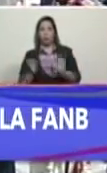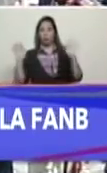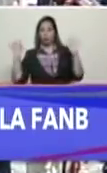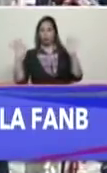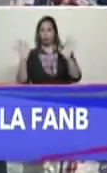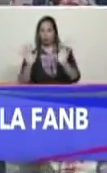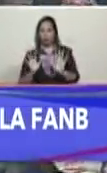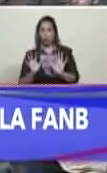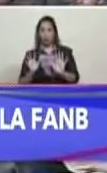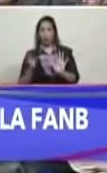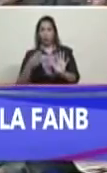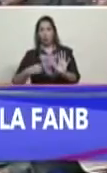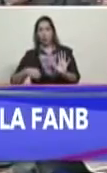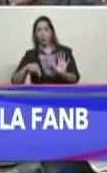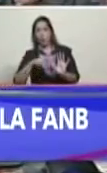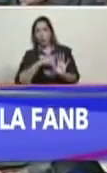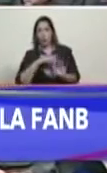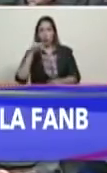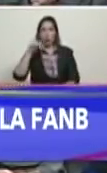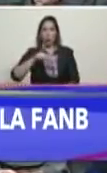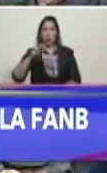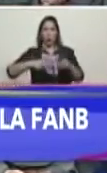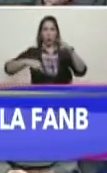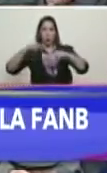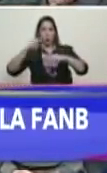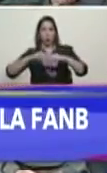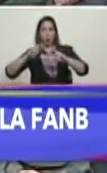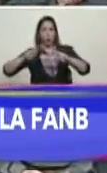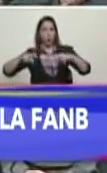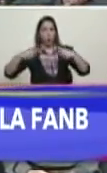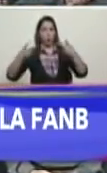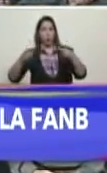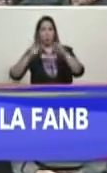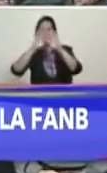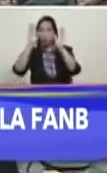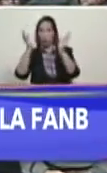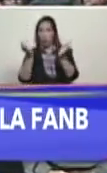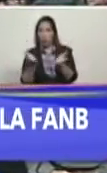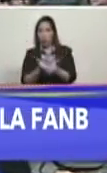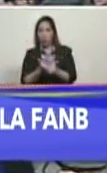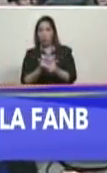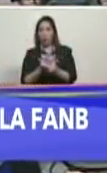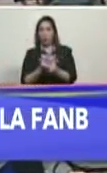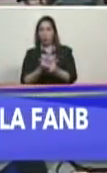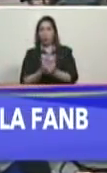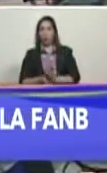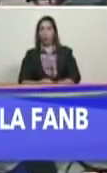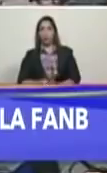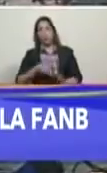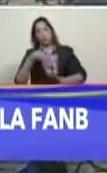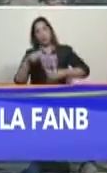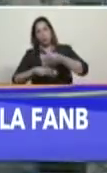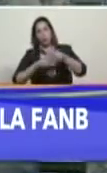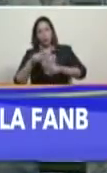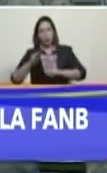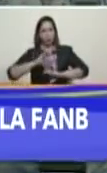Lo que nosotros estamos construyendo no existe en ningún lugar del mundo. Lo estamos haciendo